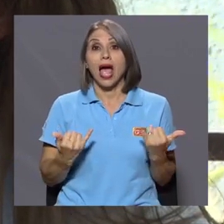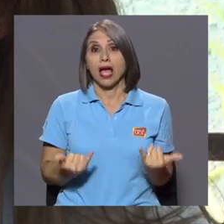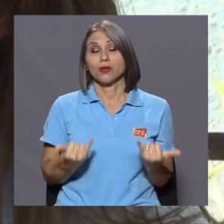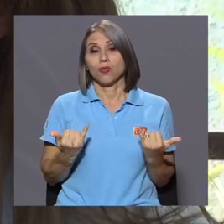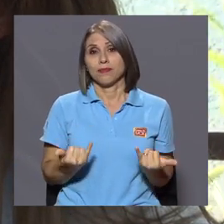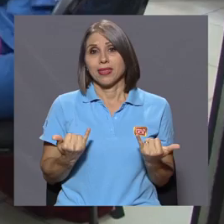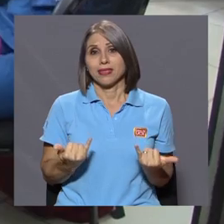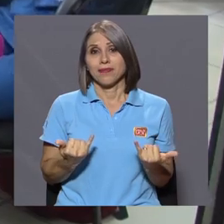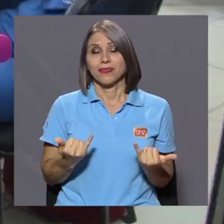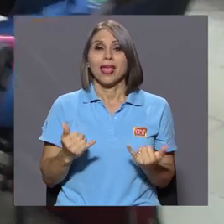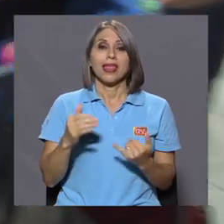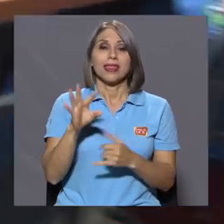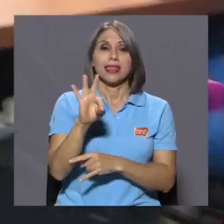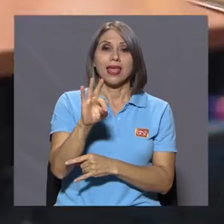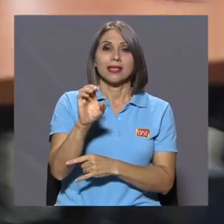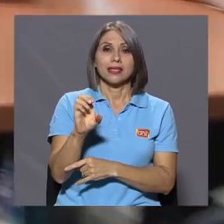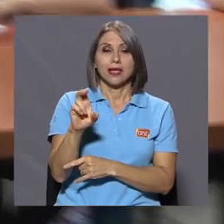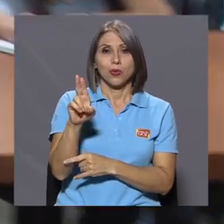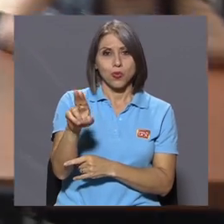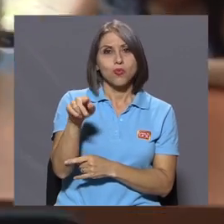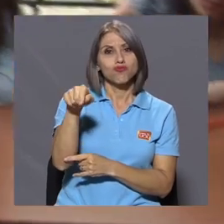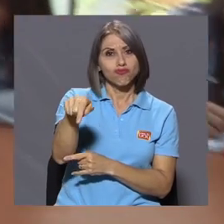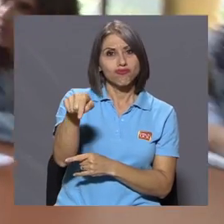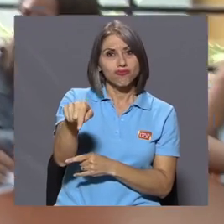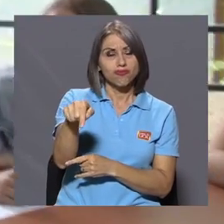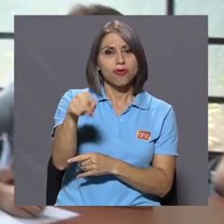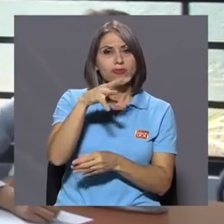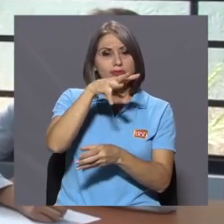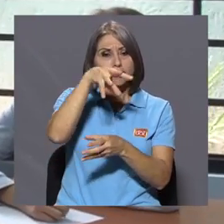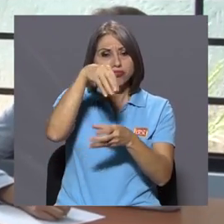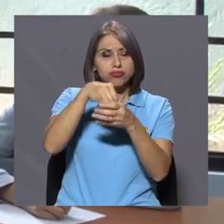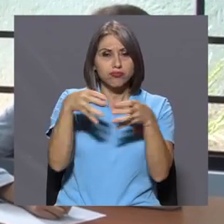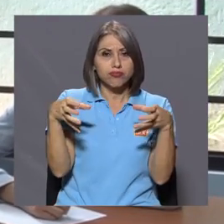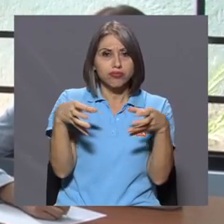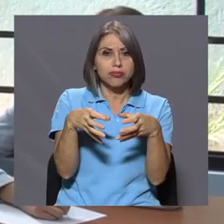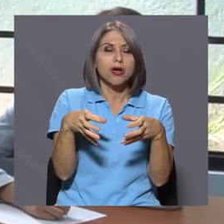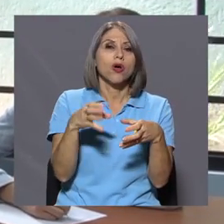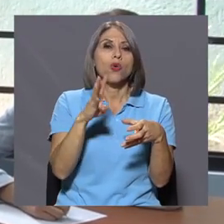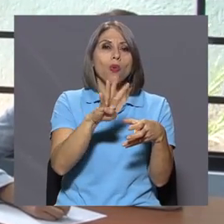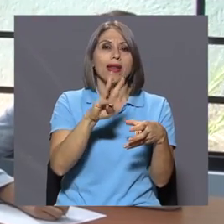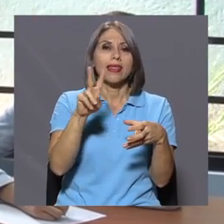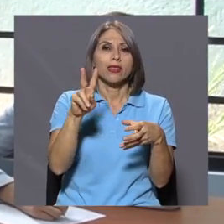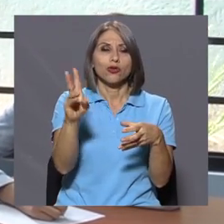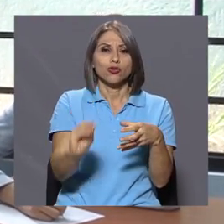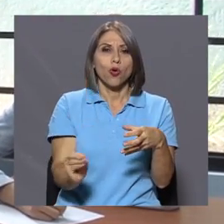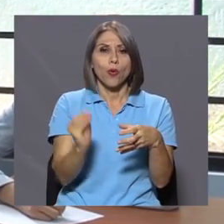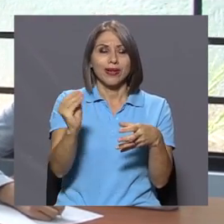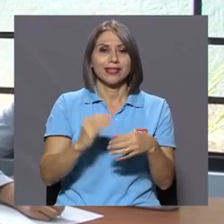Actualmente, el trabajo comunal universitario se compone de 42 jóvenes.